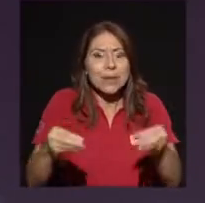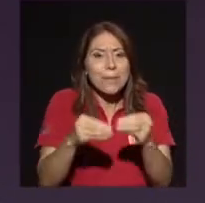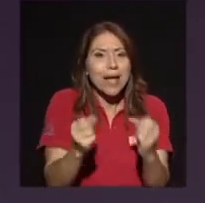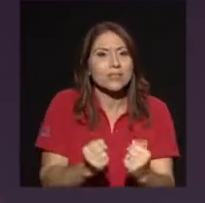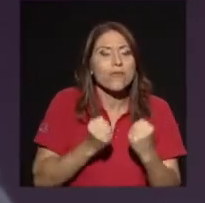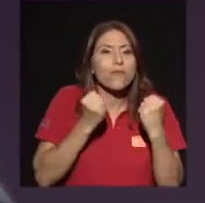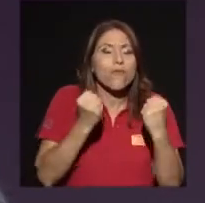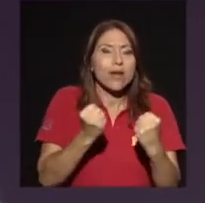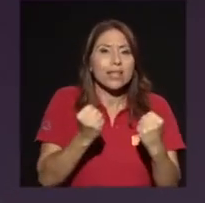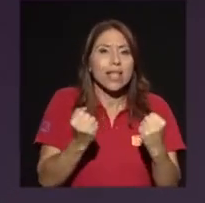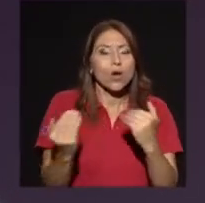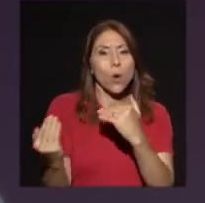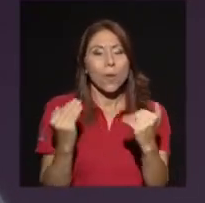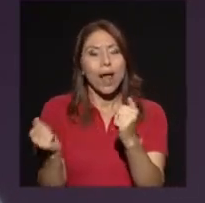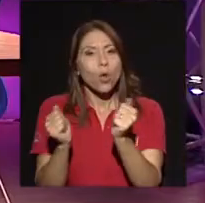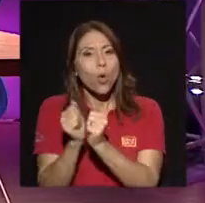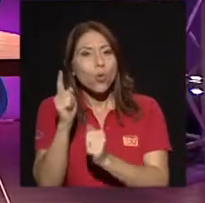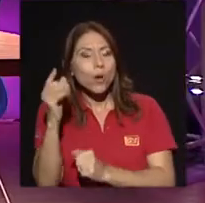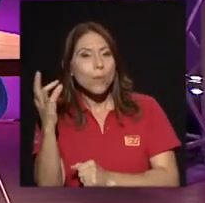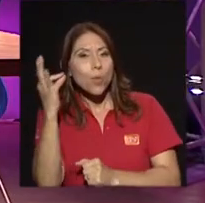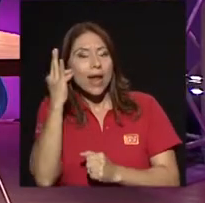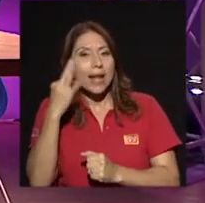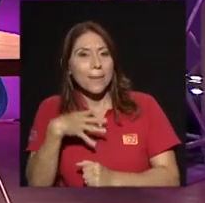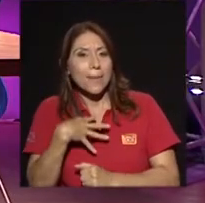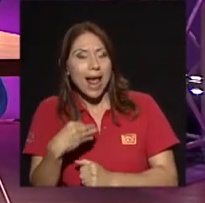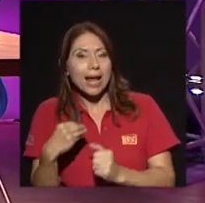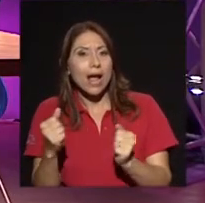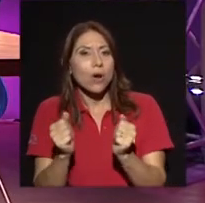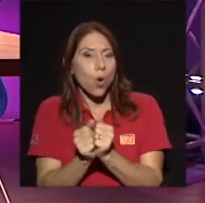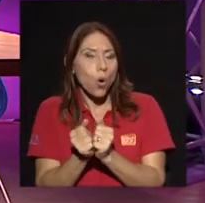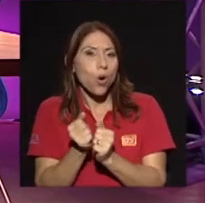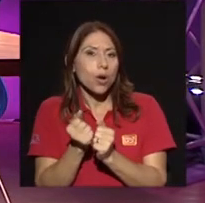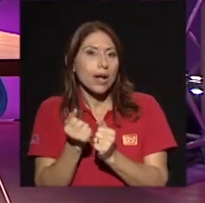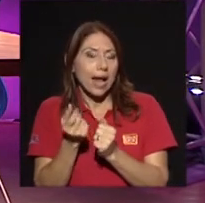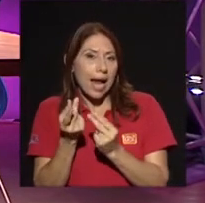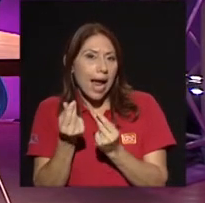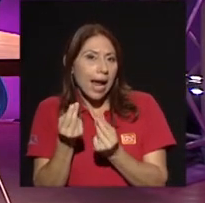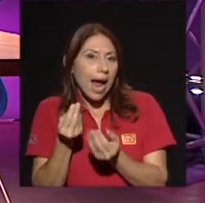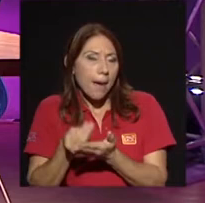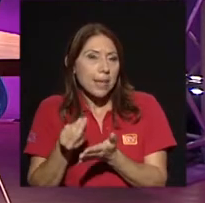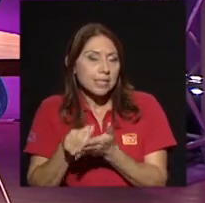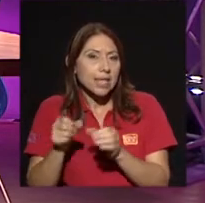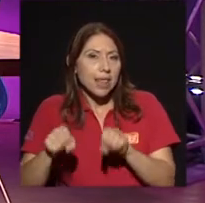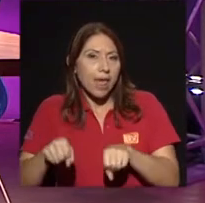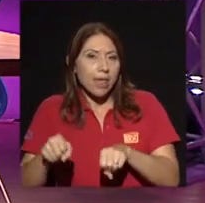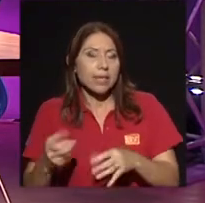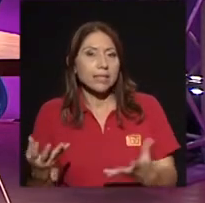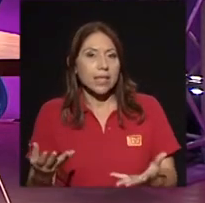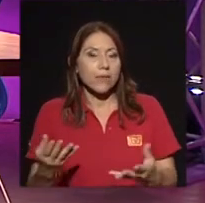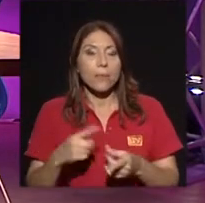mujer blanca con capacidad adquisitiva. Entonces,